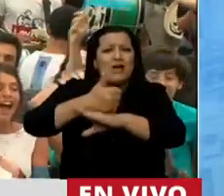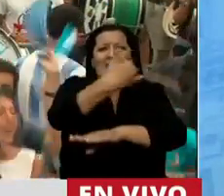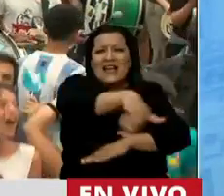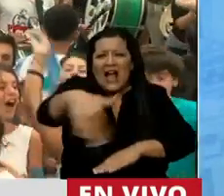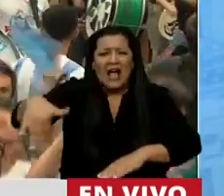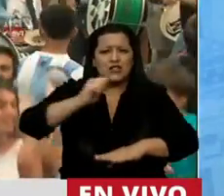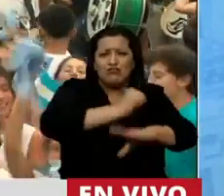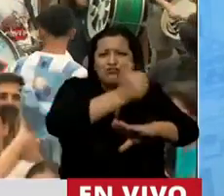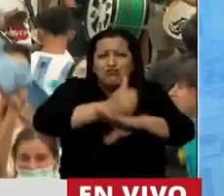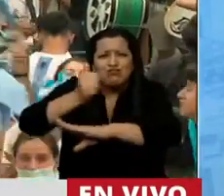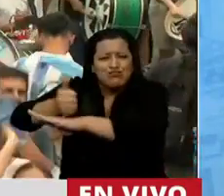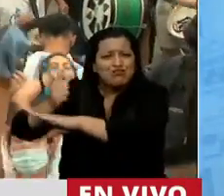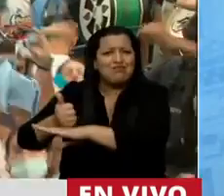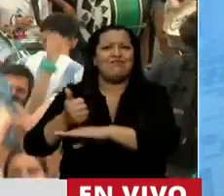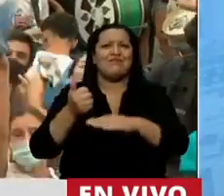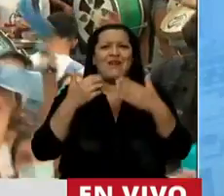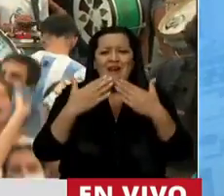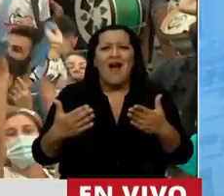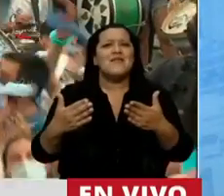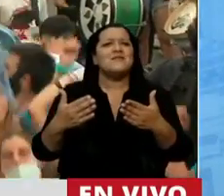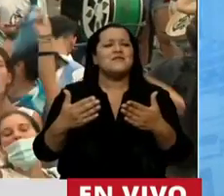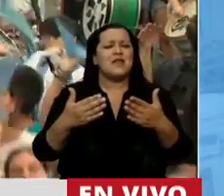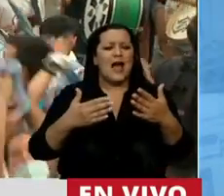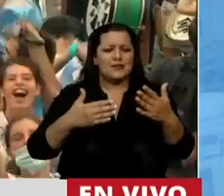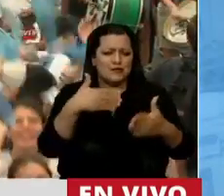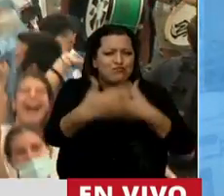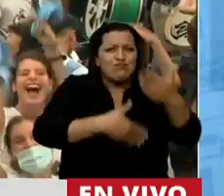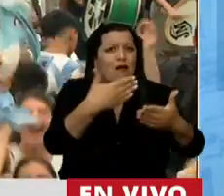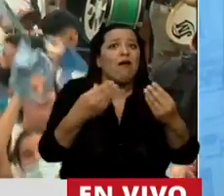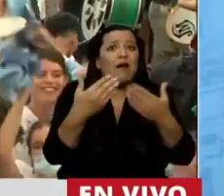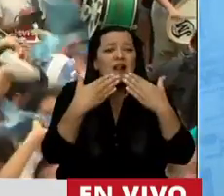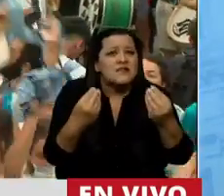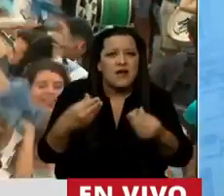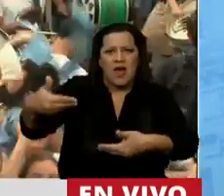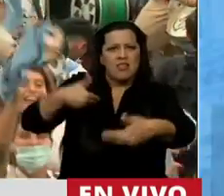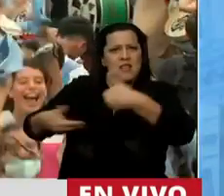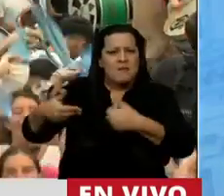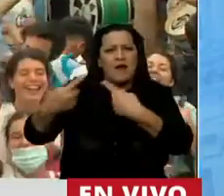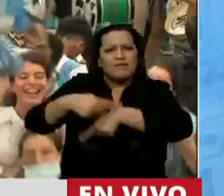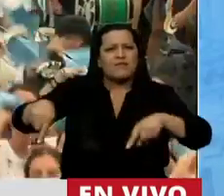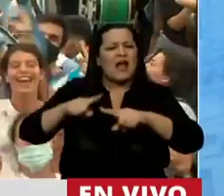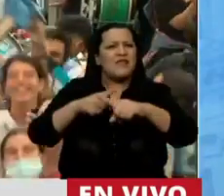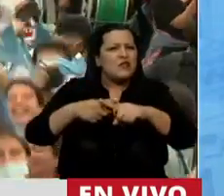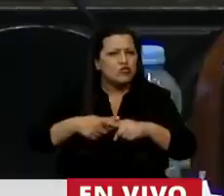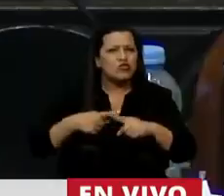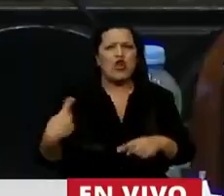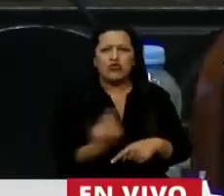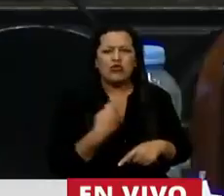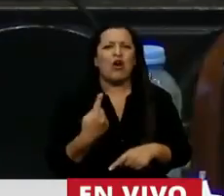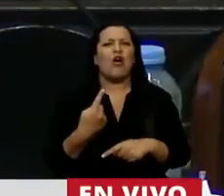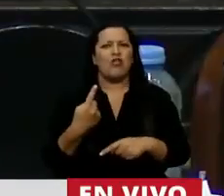han ido construyendo a partir de las diferentes demandas que en las discusiones que nos hemos dado hemos